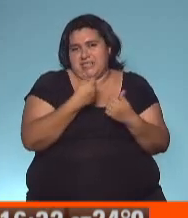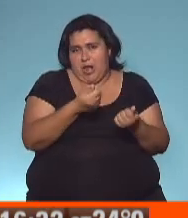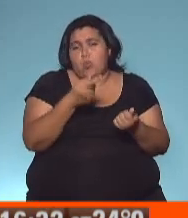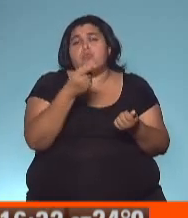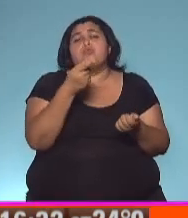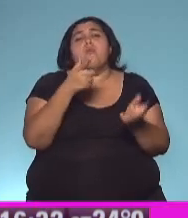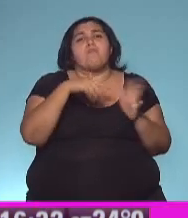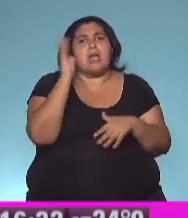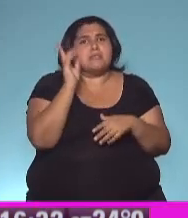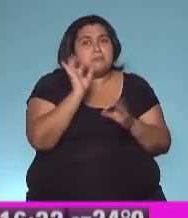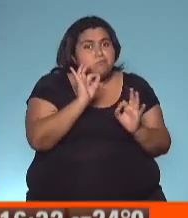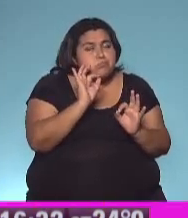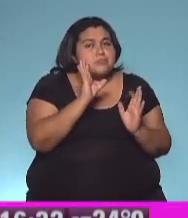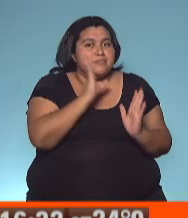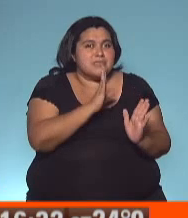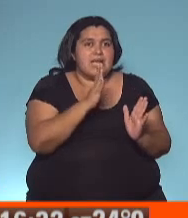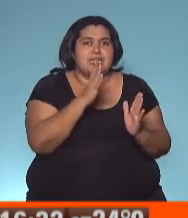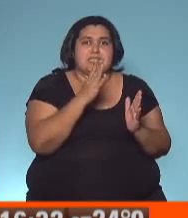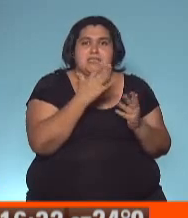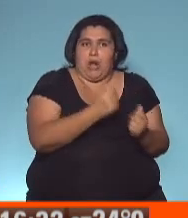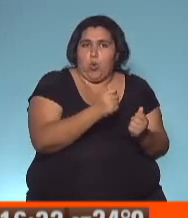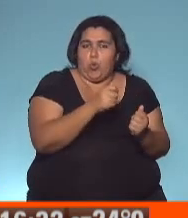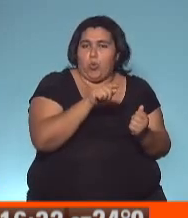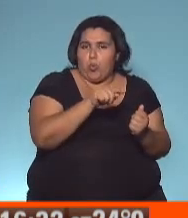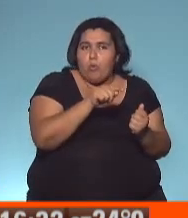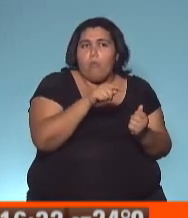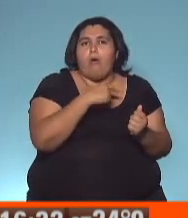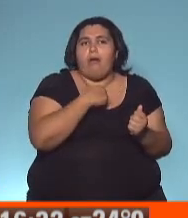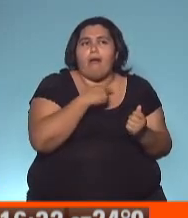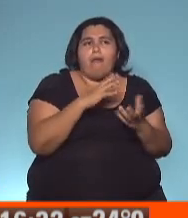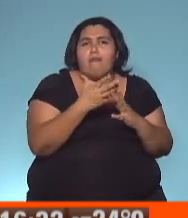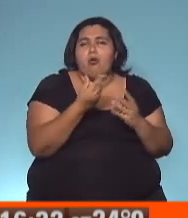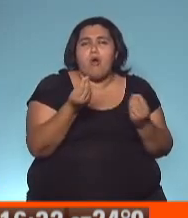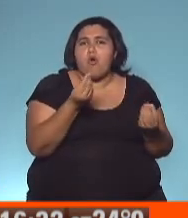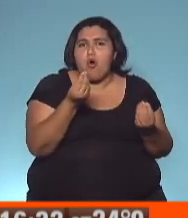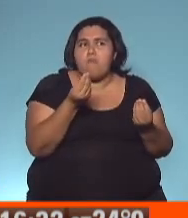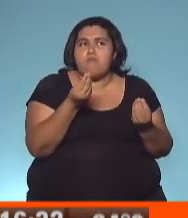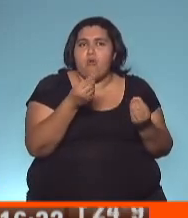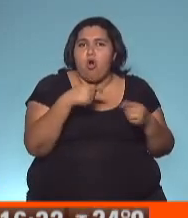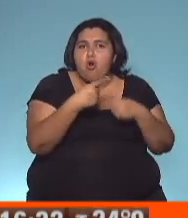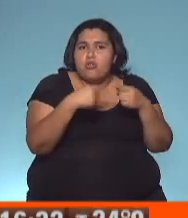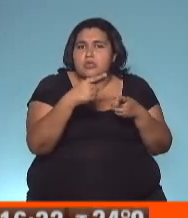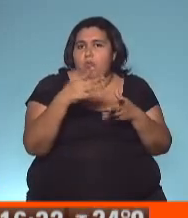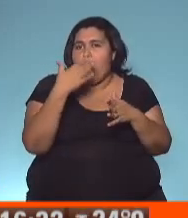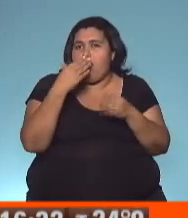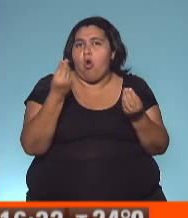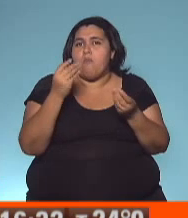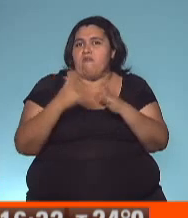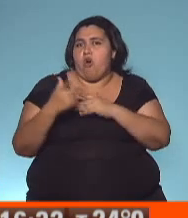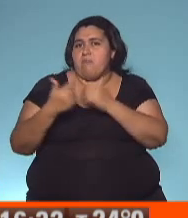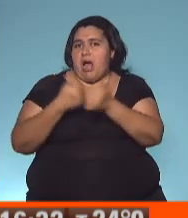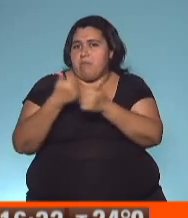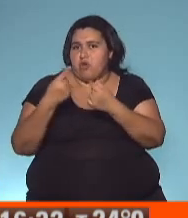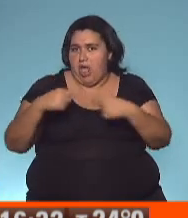solucionada la salud, ahí se empezará a hablar con qué hacer con el seguimiento de los campeonatos, ¿no? Yo veo